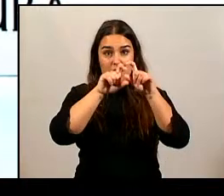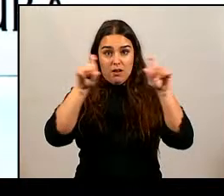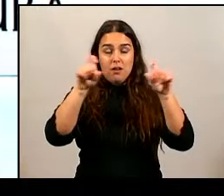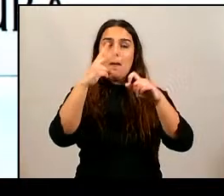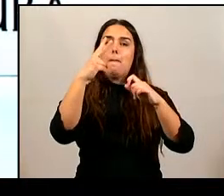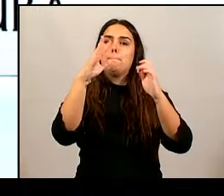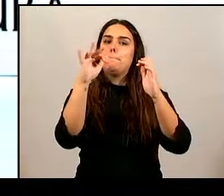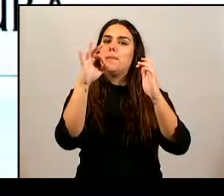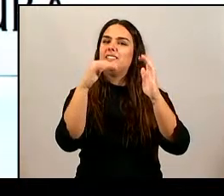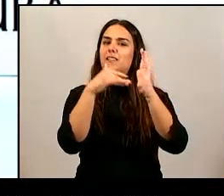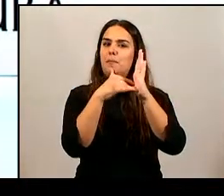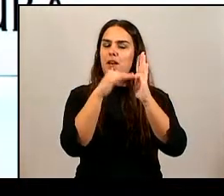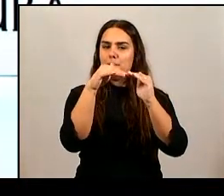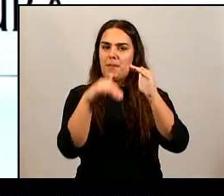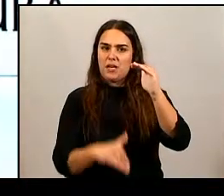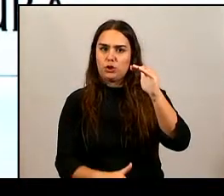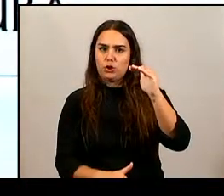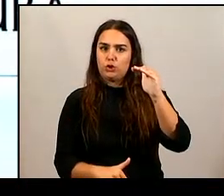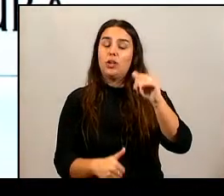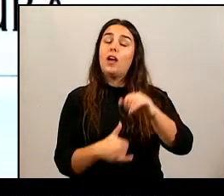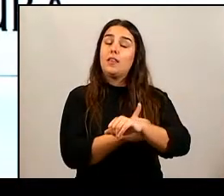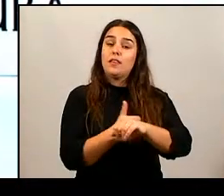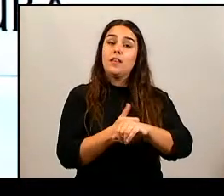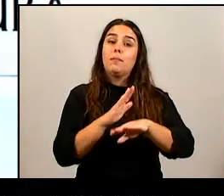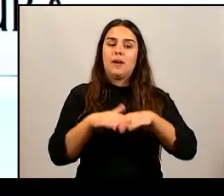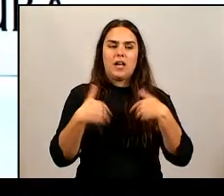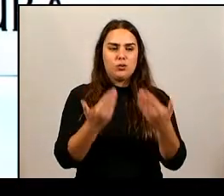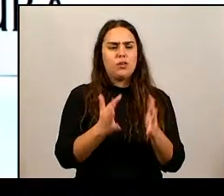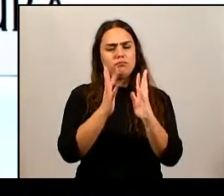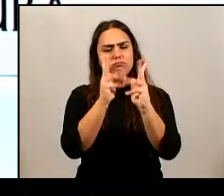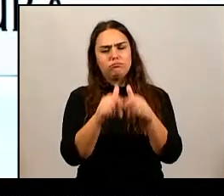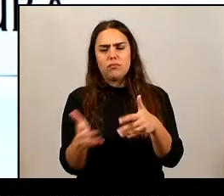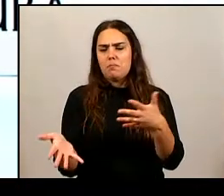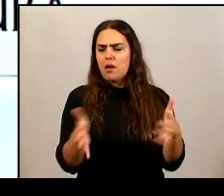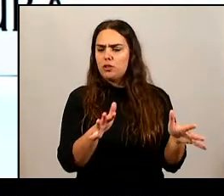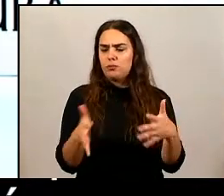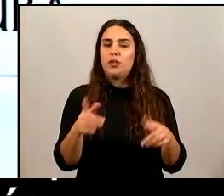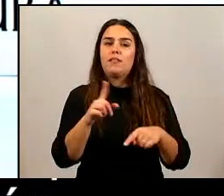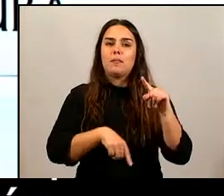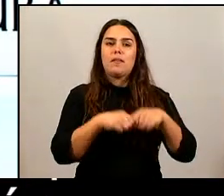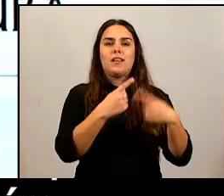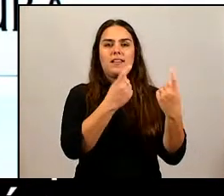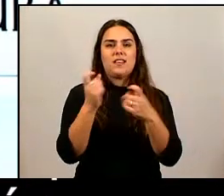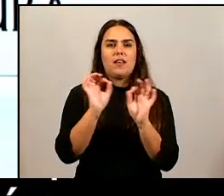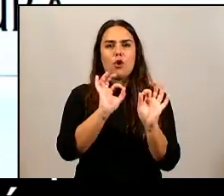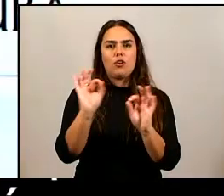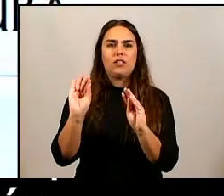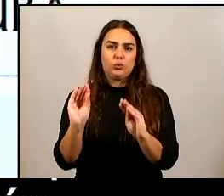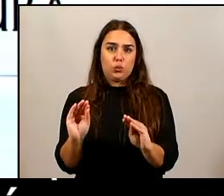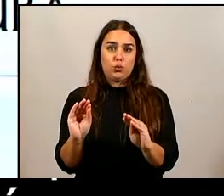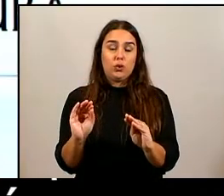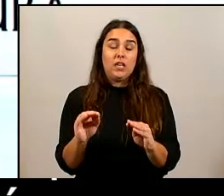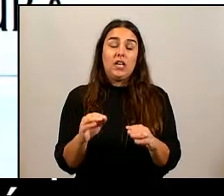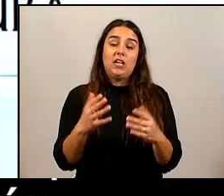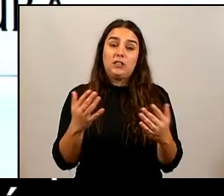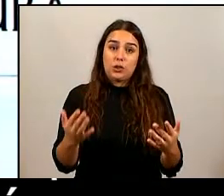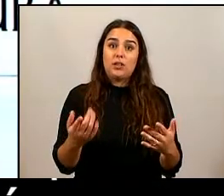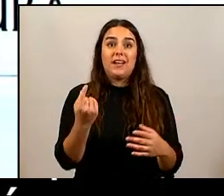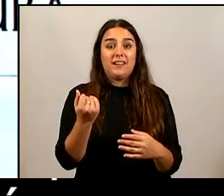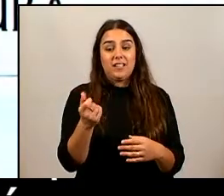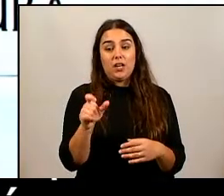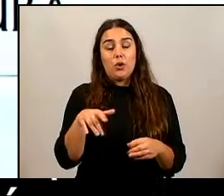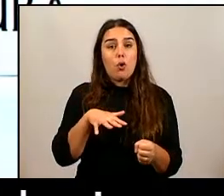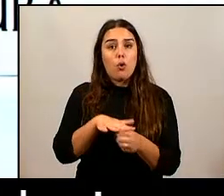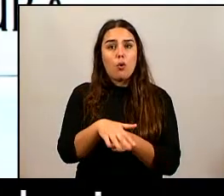20.000 habitantes las que recibirán ayudas que se han calculado en función de sus necesidades concretas y que, en cualquier caso, las cuantías